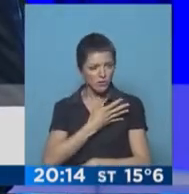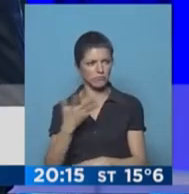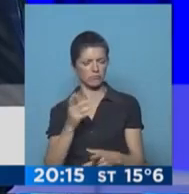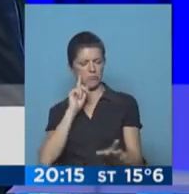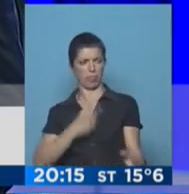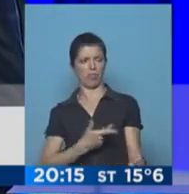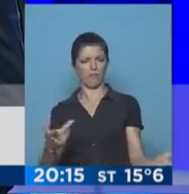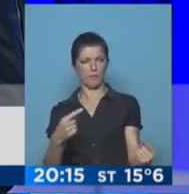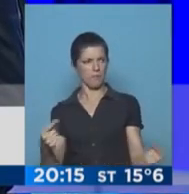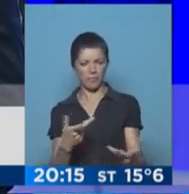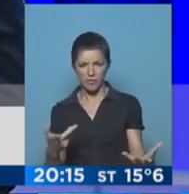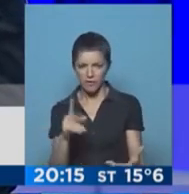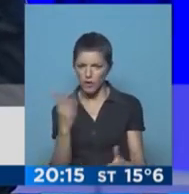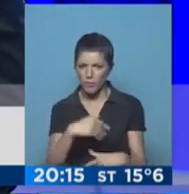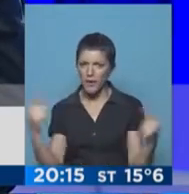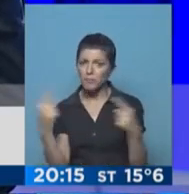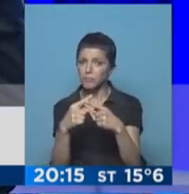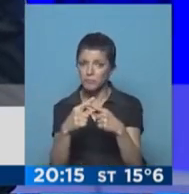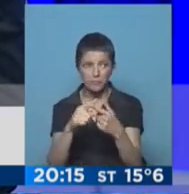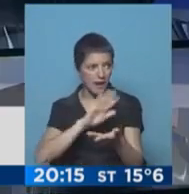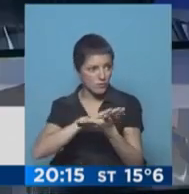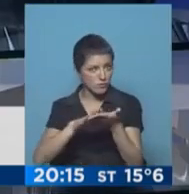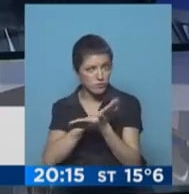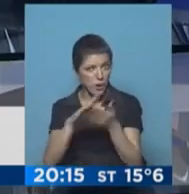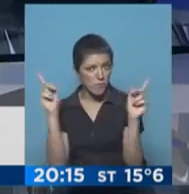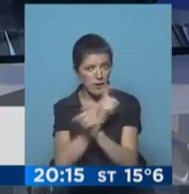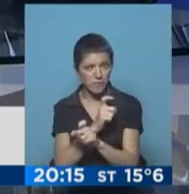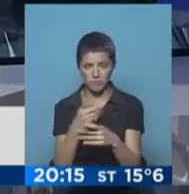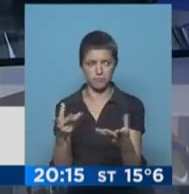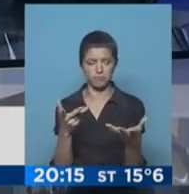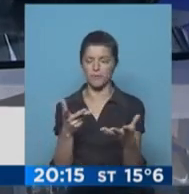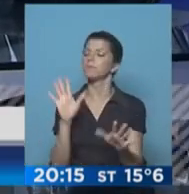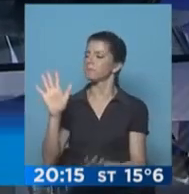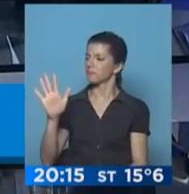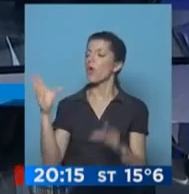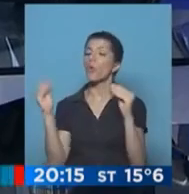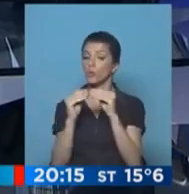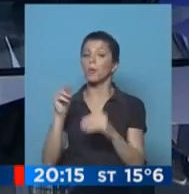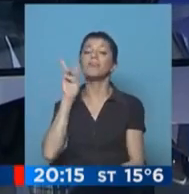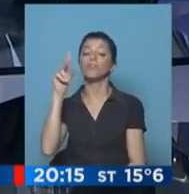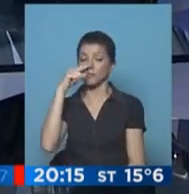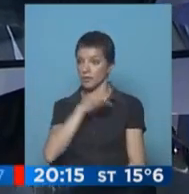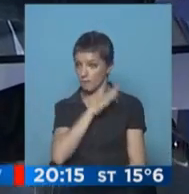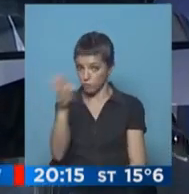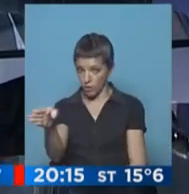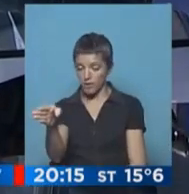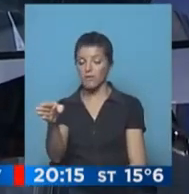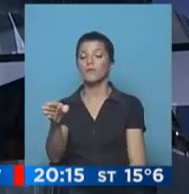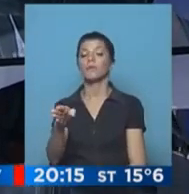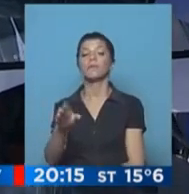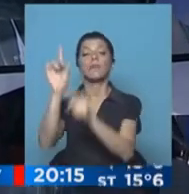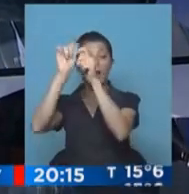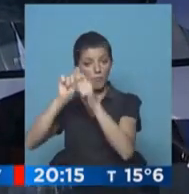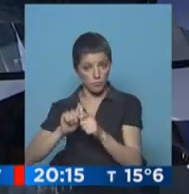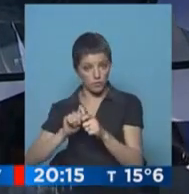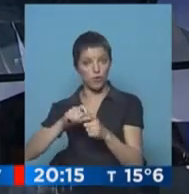algún momento se encontrarán para hacer las paces, seguramente, después de esto. Luis, el equipo de Visión 7 estuvo allí en el monumento en